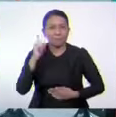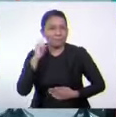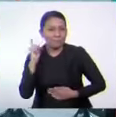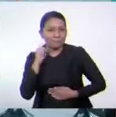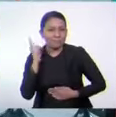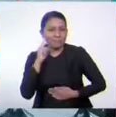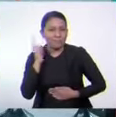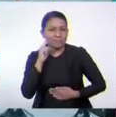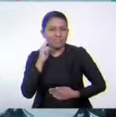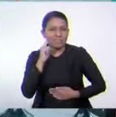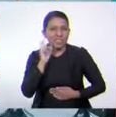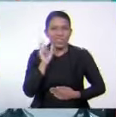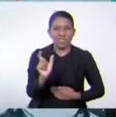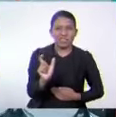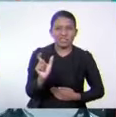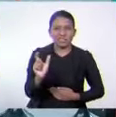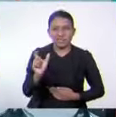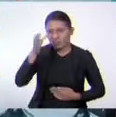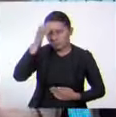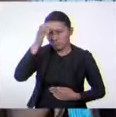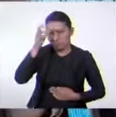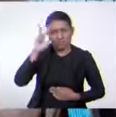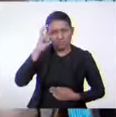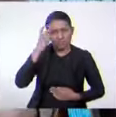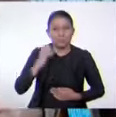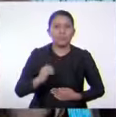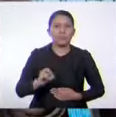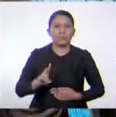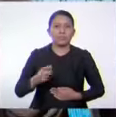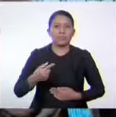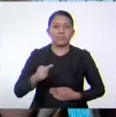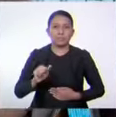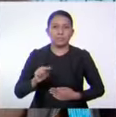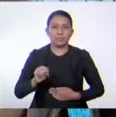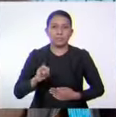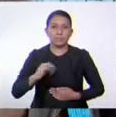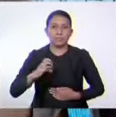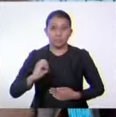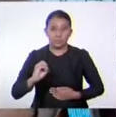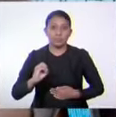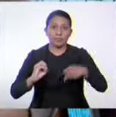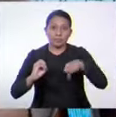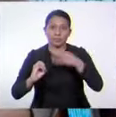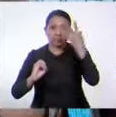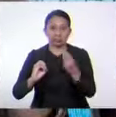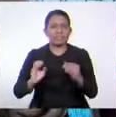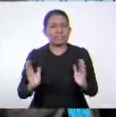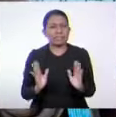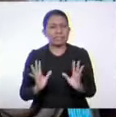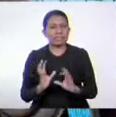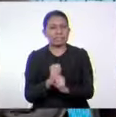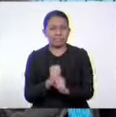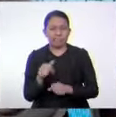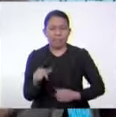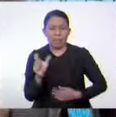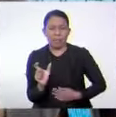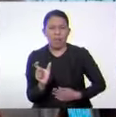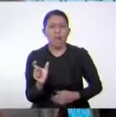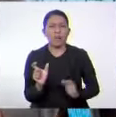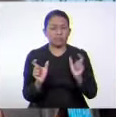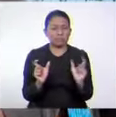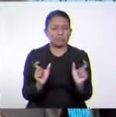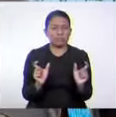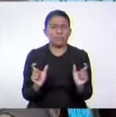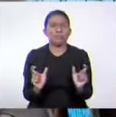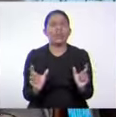ocasión el término orgánico. Este día trataré de resumirte cómo es que estos dos se